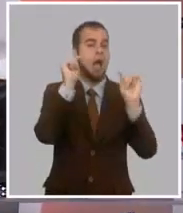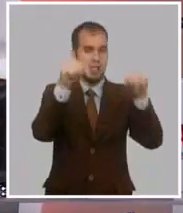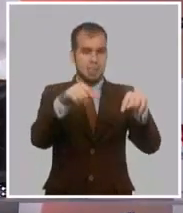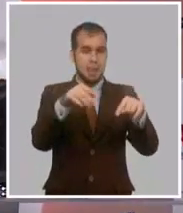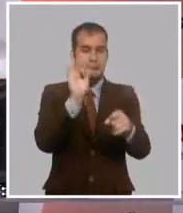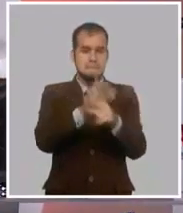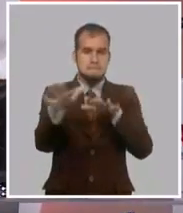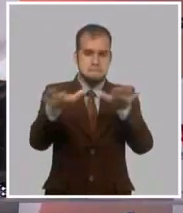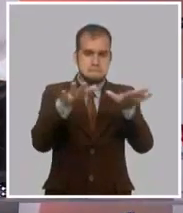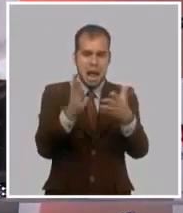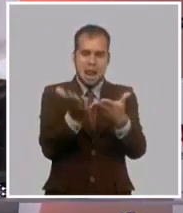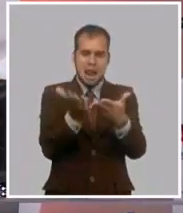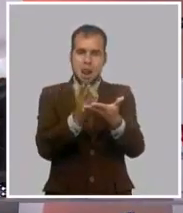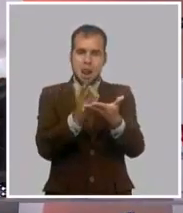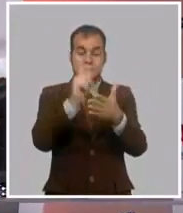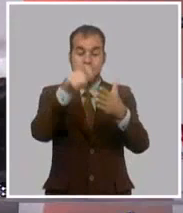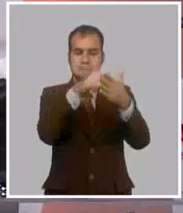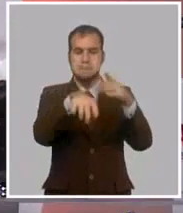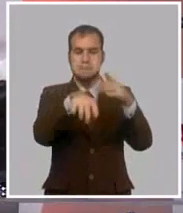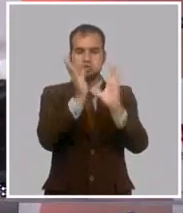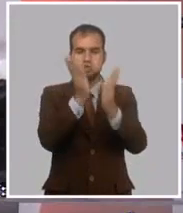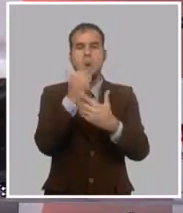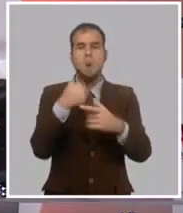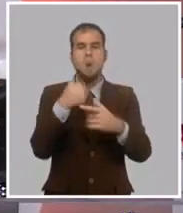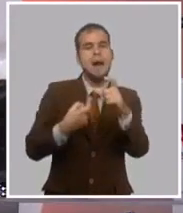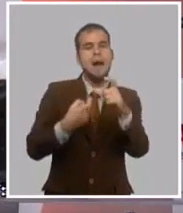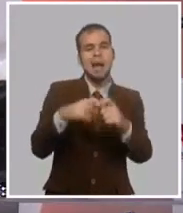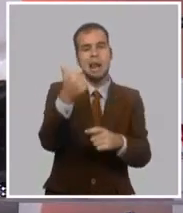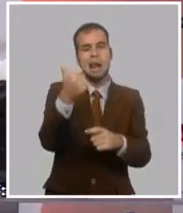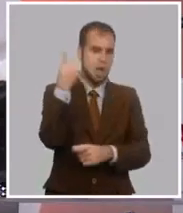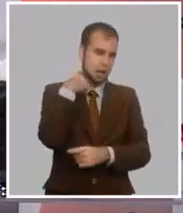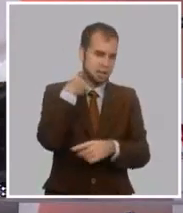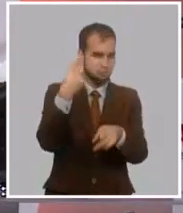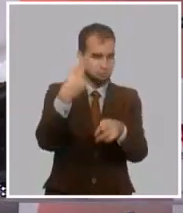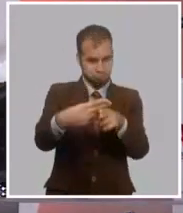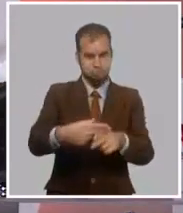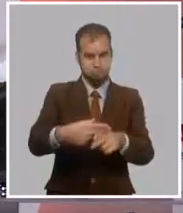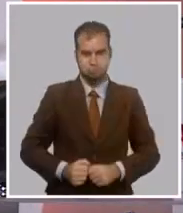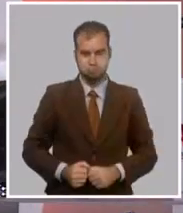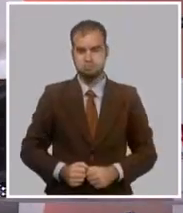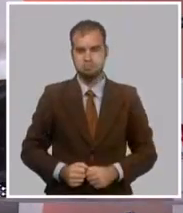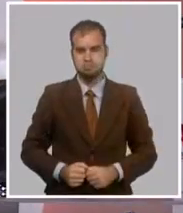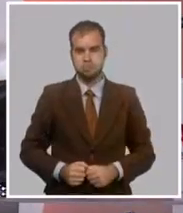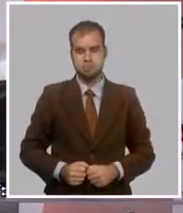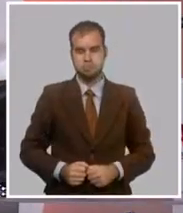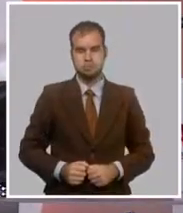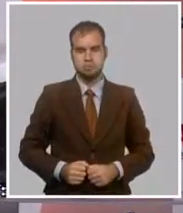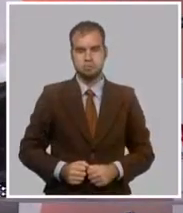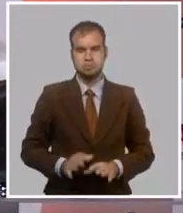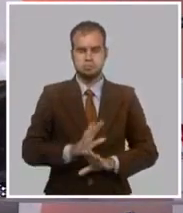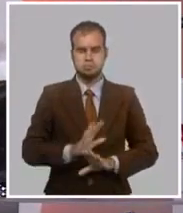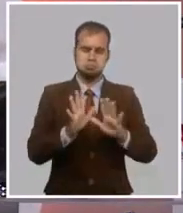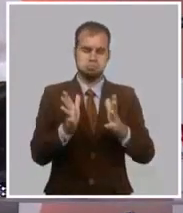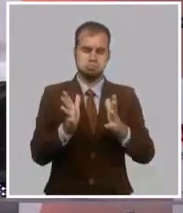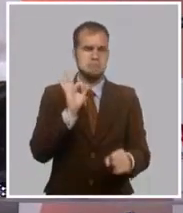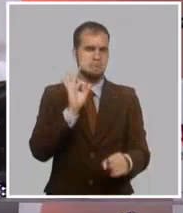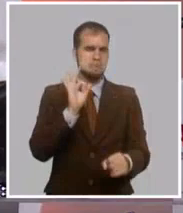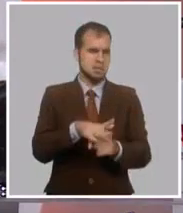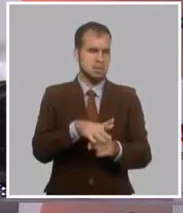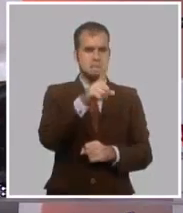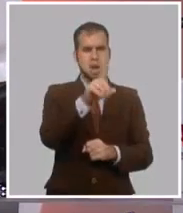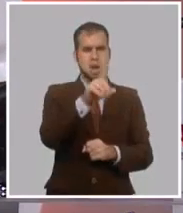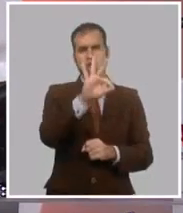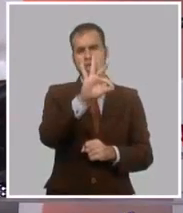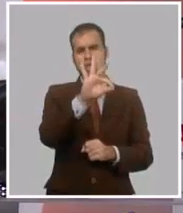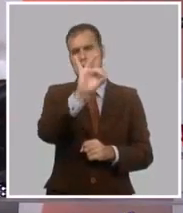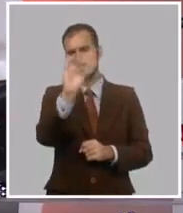sobre la Guerra de los 10 años. Las referencias de él a la guerra a lo largo de los años 70 y pico,